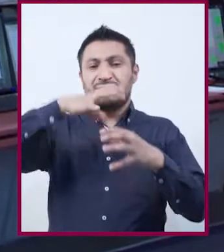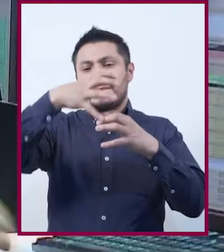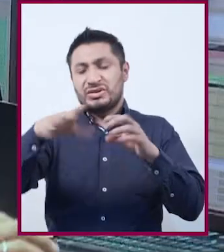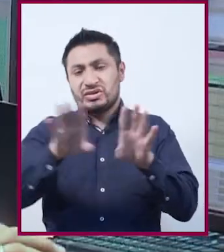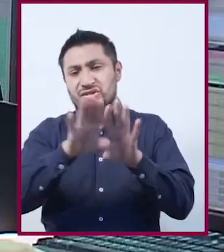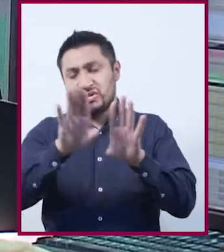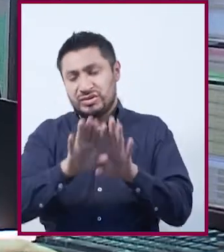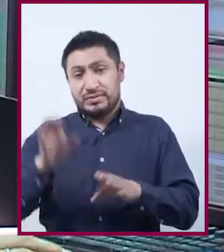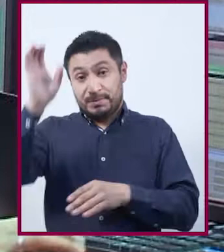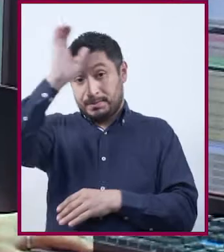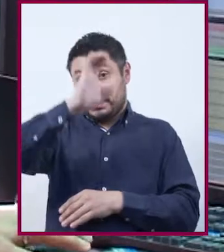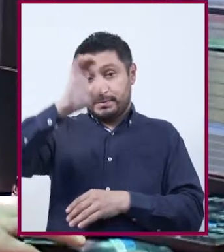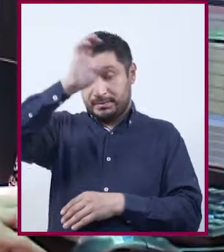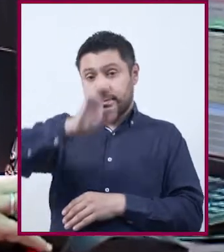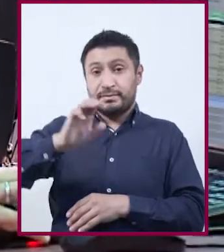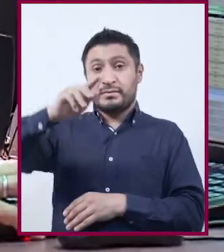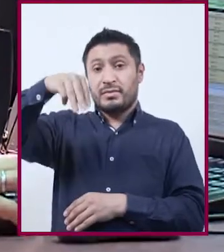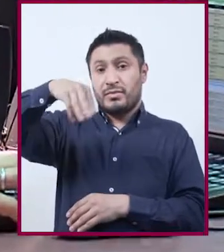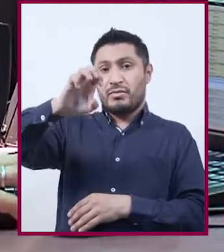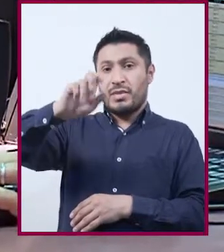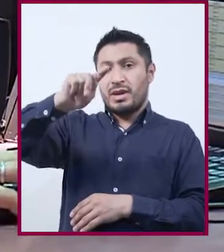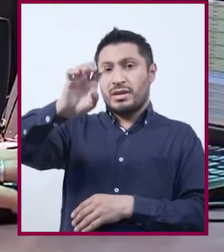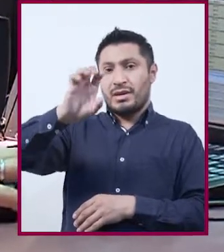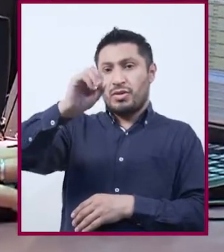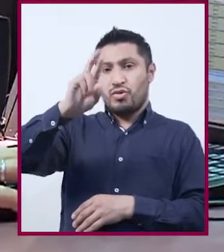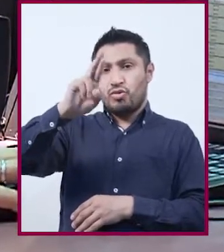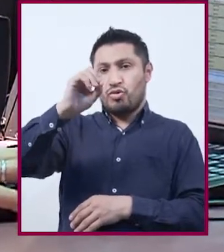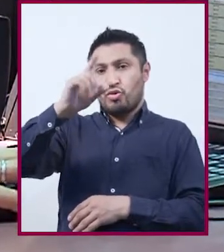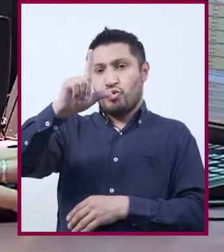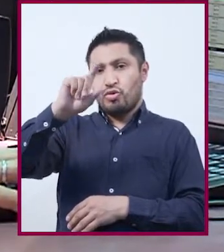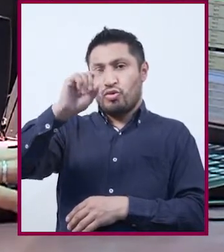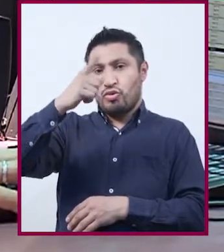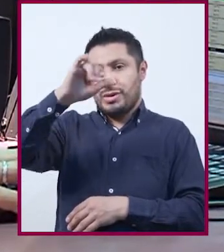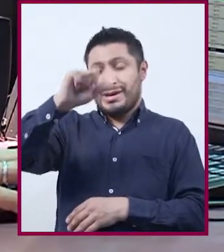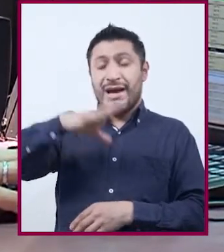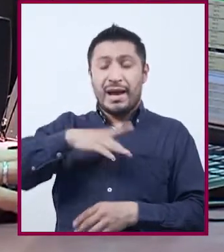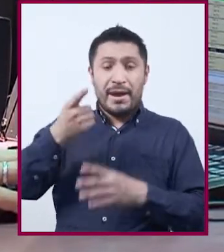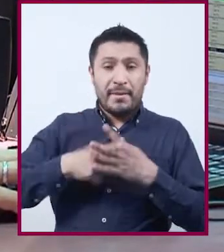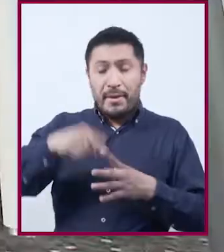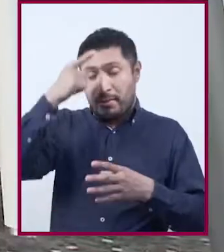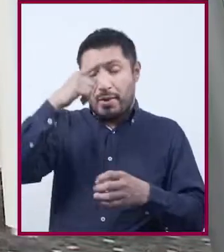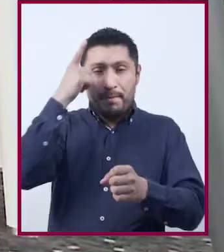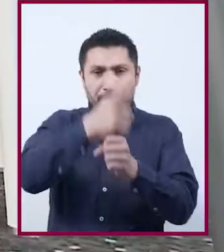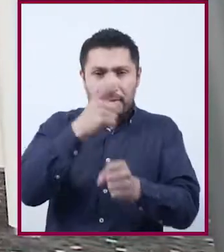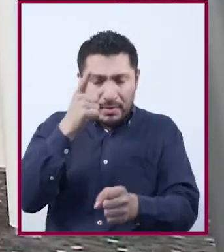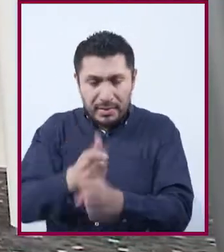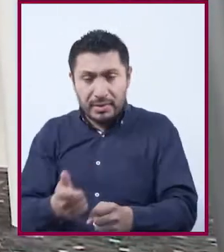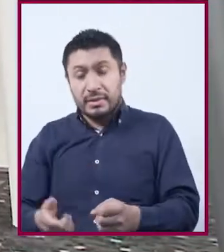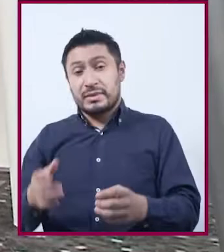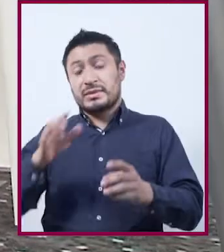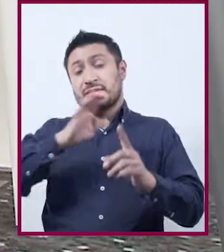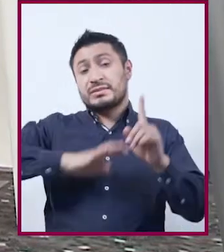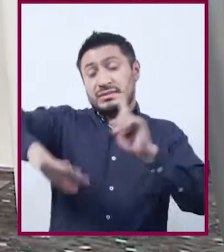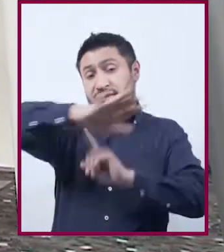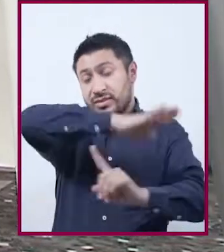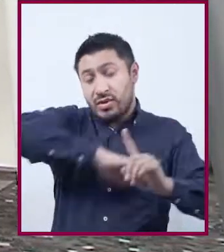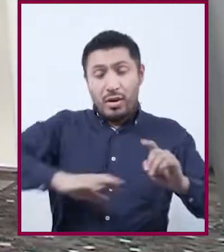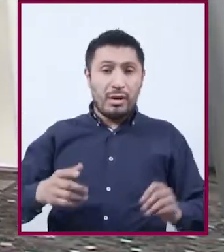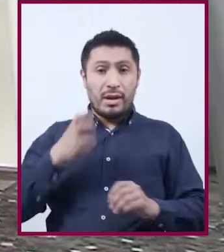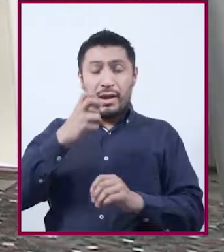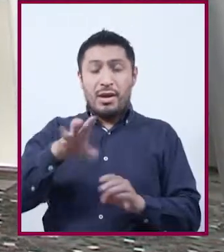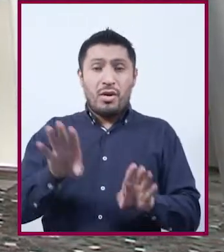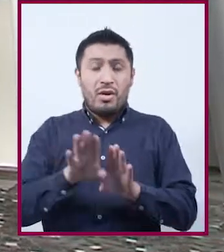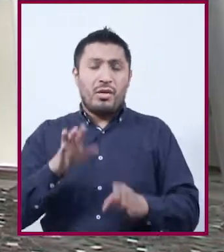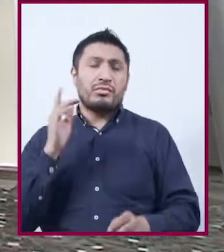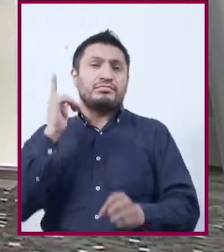Básicamente, la meteorología como disciplina científica surgió para estudiar las condiciones atmosféricas. Sus hallazgos nos pueden